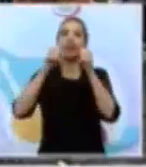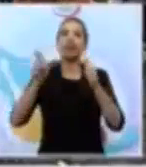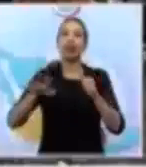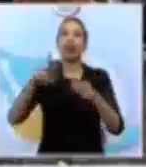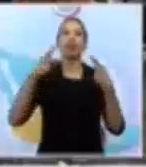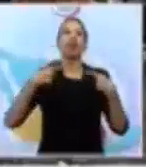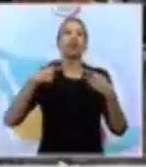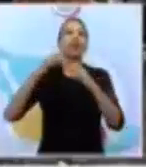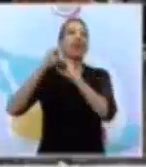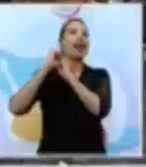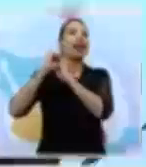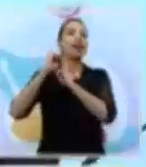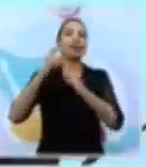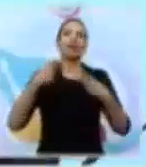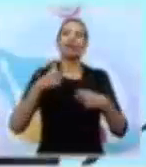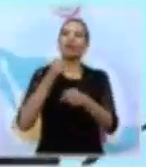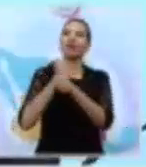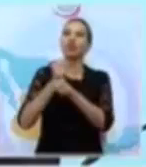trata de personas,